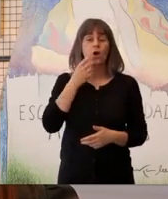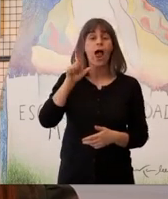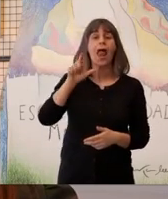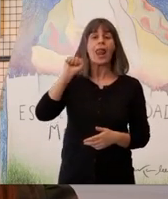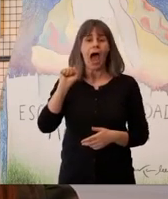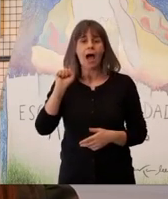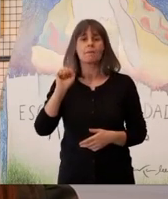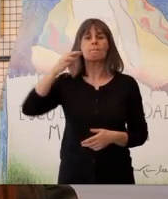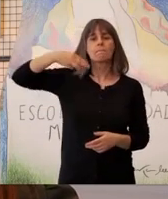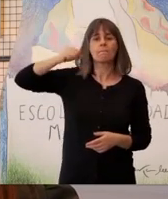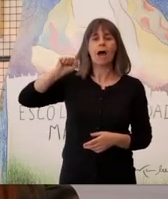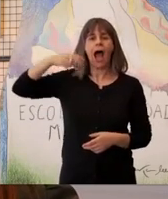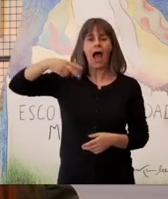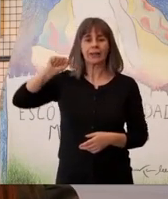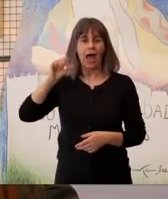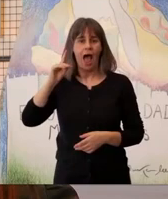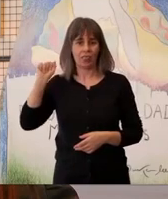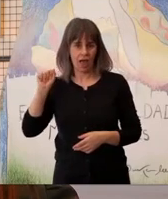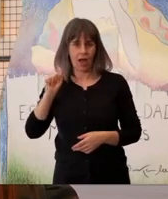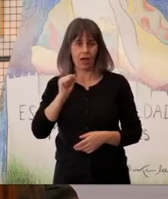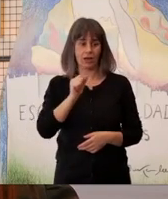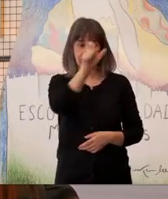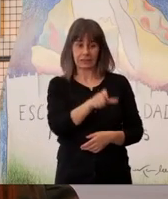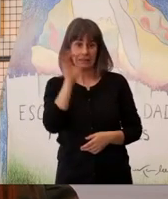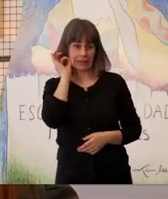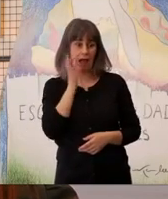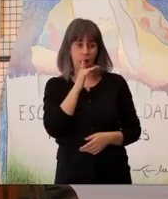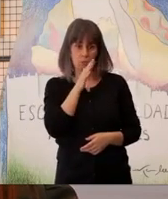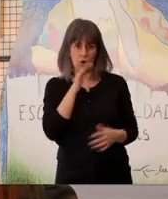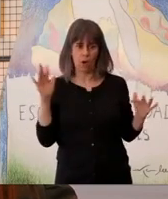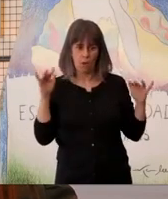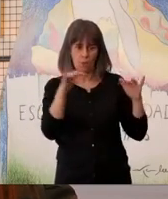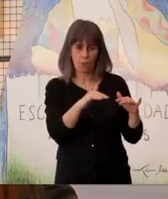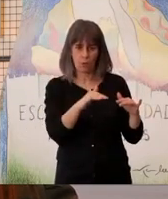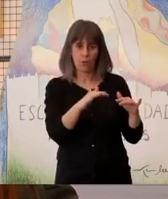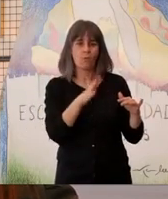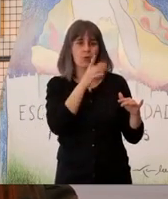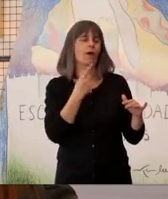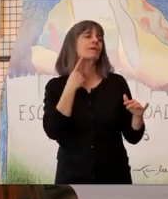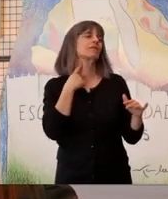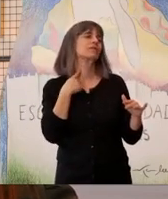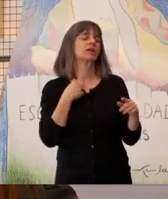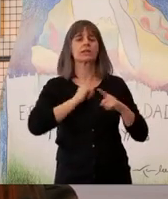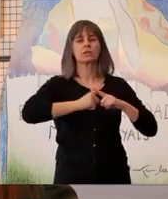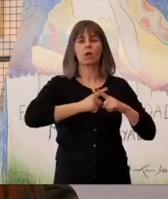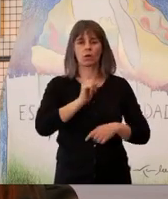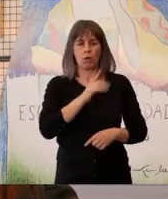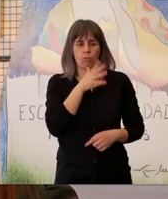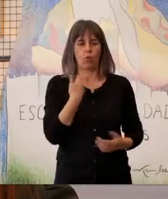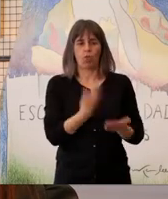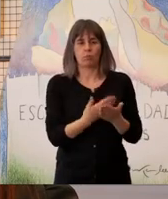a una chica no lo hace por placer sexual lo hace para demostrar su hombría su poder con todos